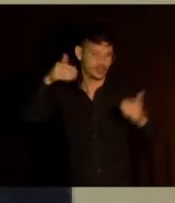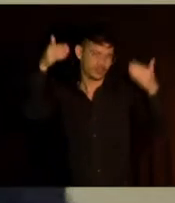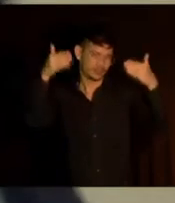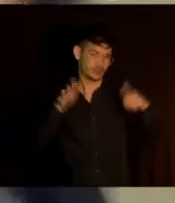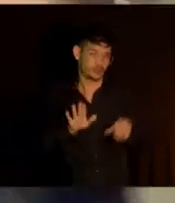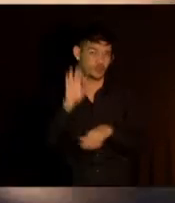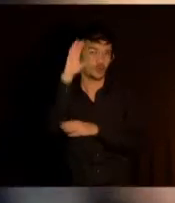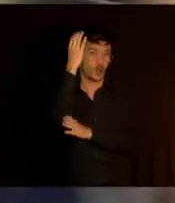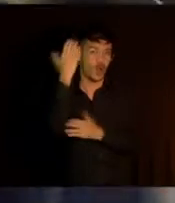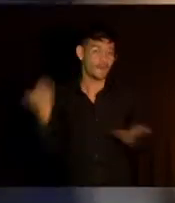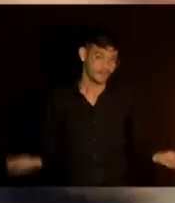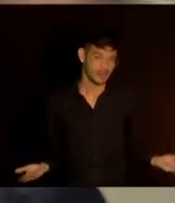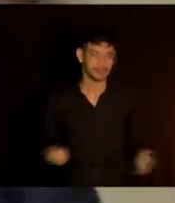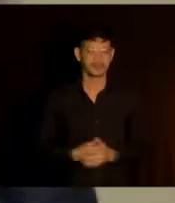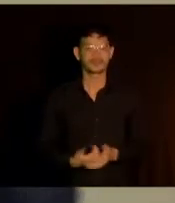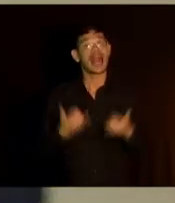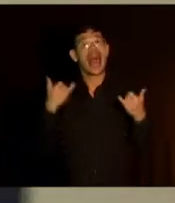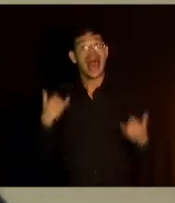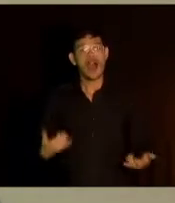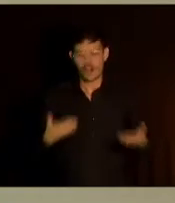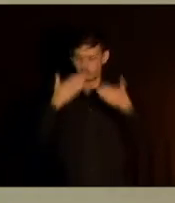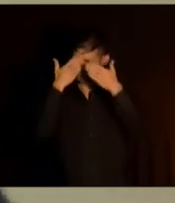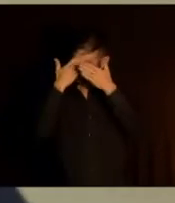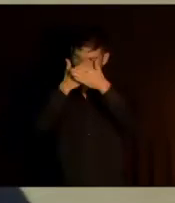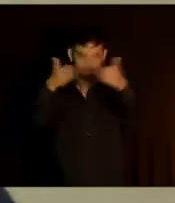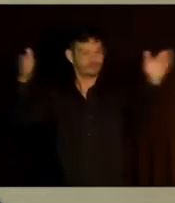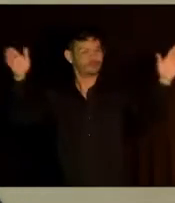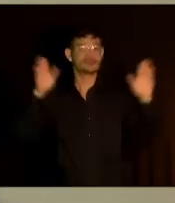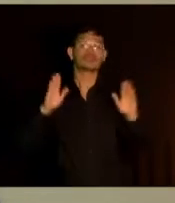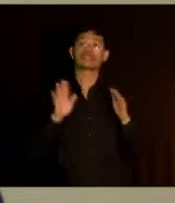sistema, de tal manera que haya federaciones